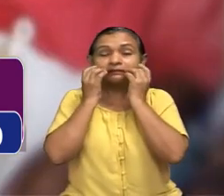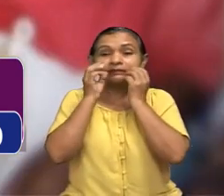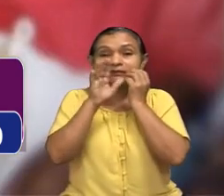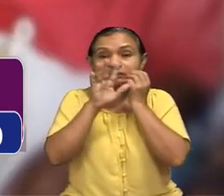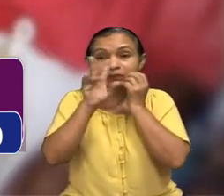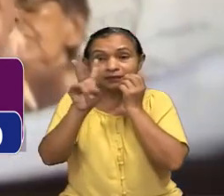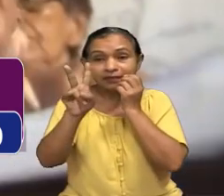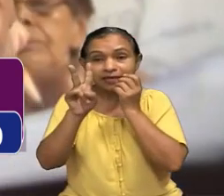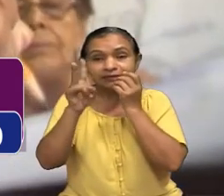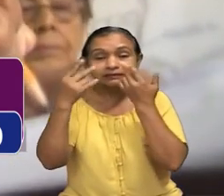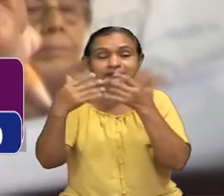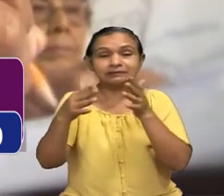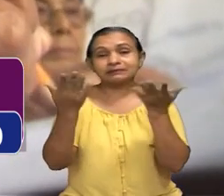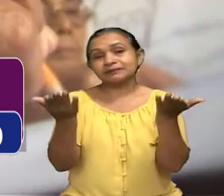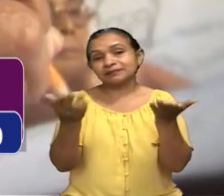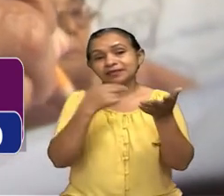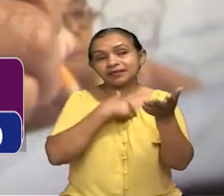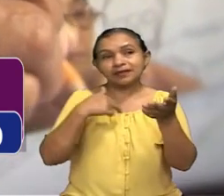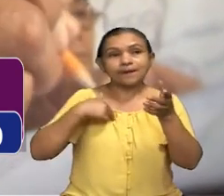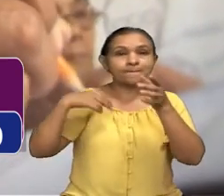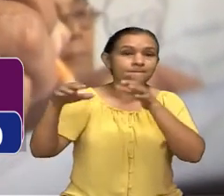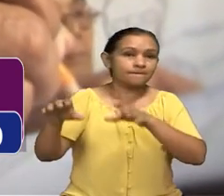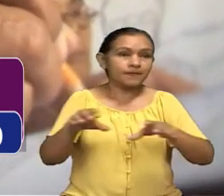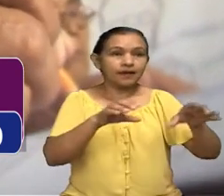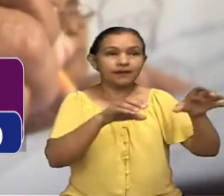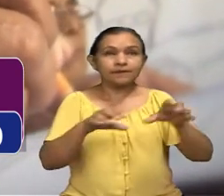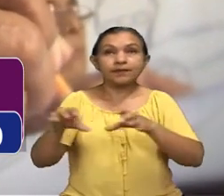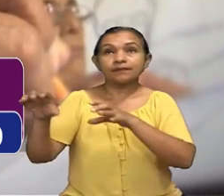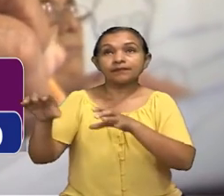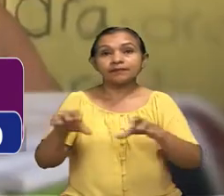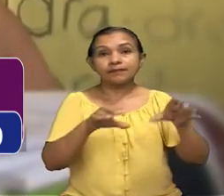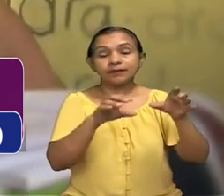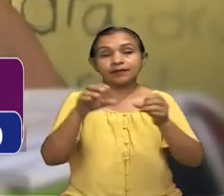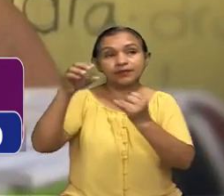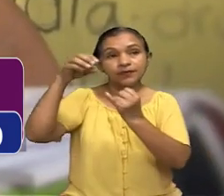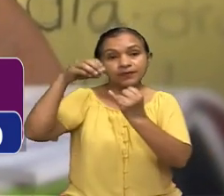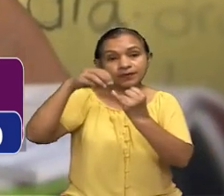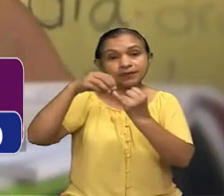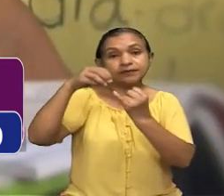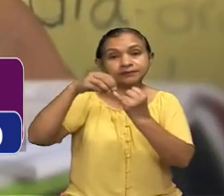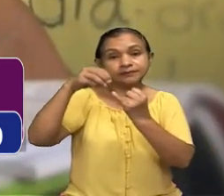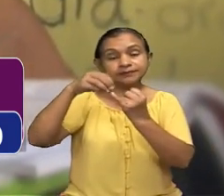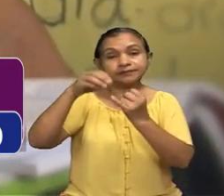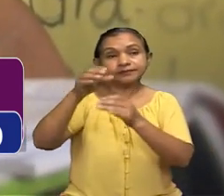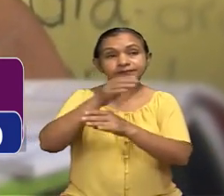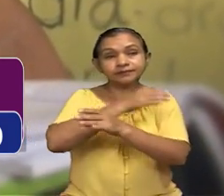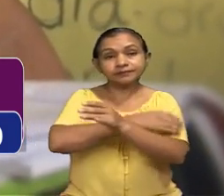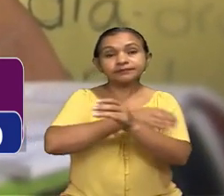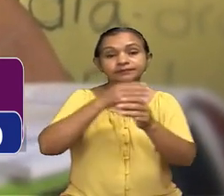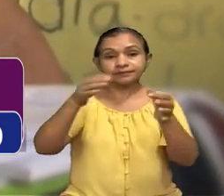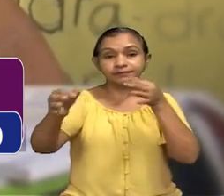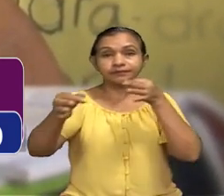población. Entonces hacemos actividades con el INATEC, como te decía, de